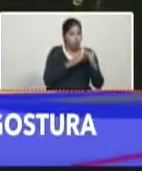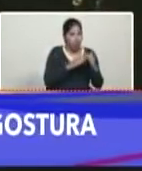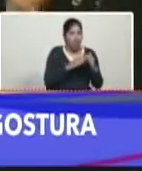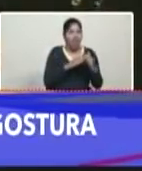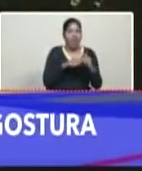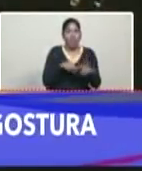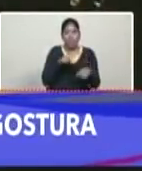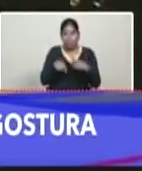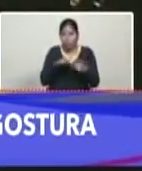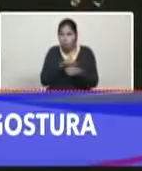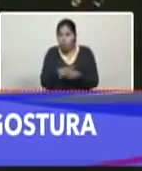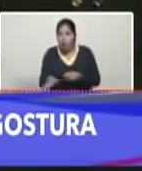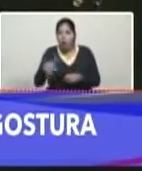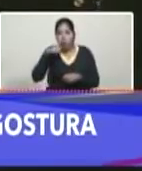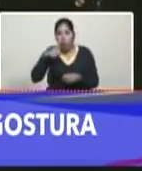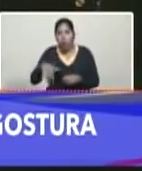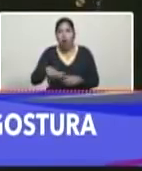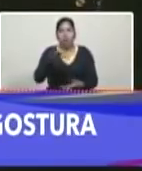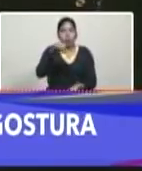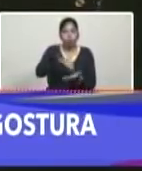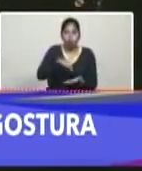pueblos y hacia el país.